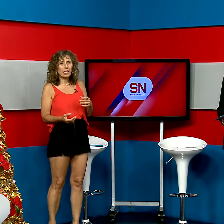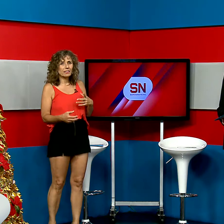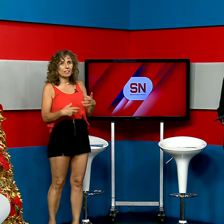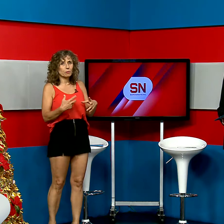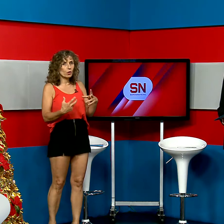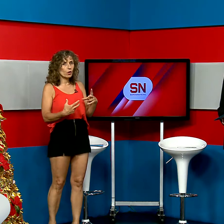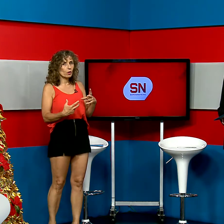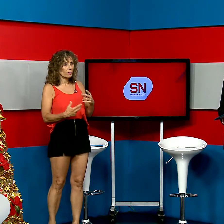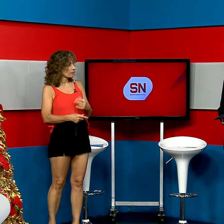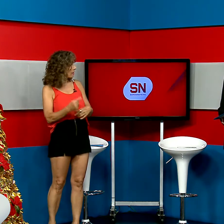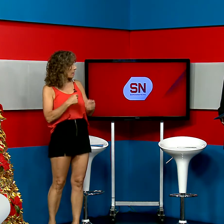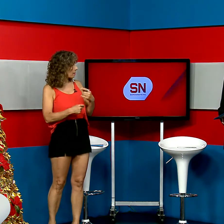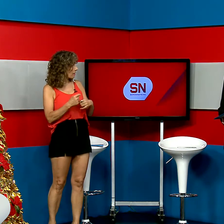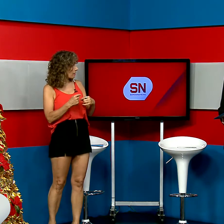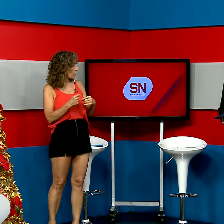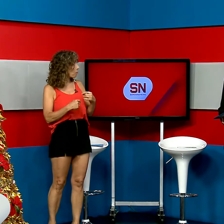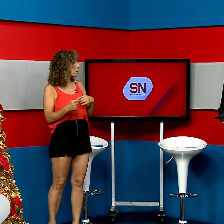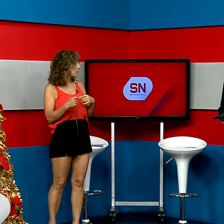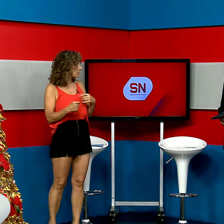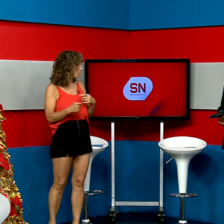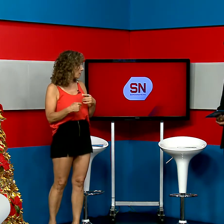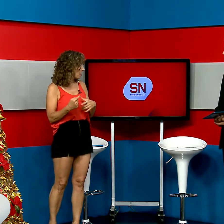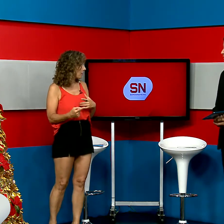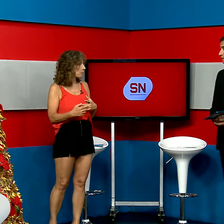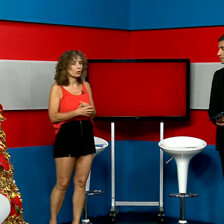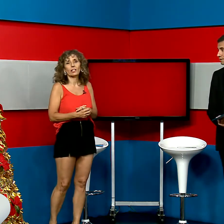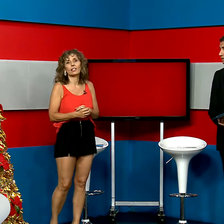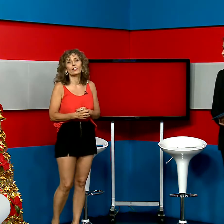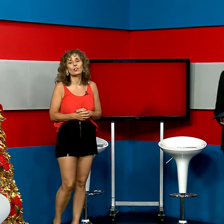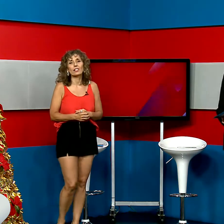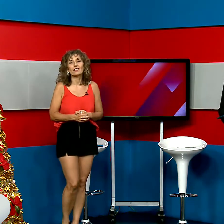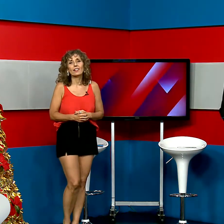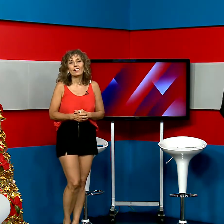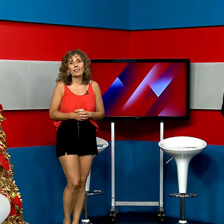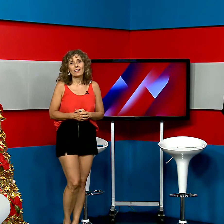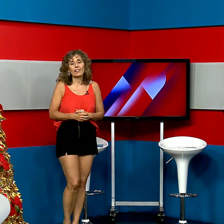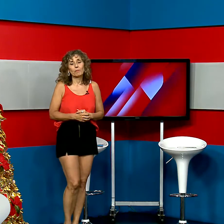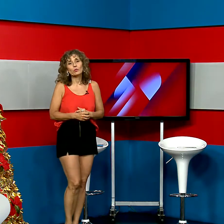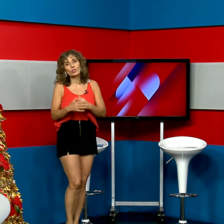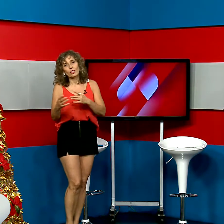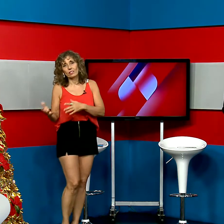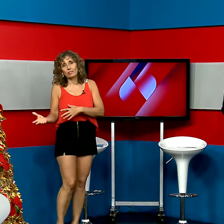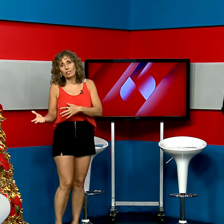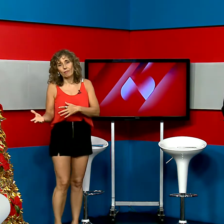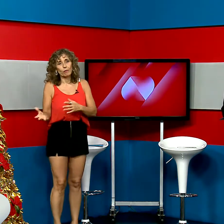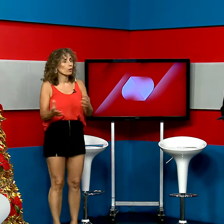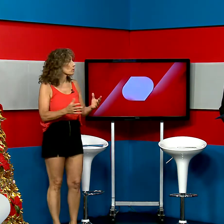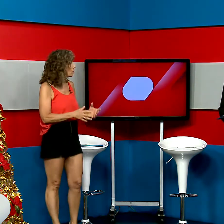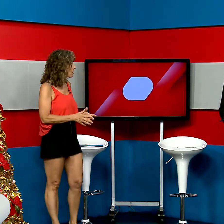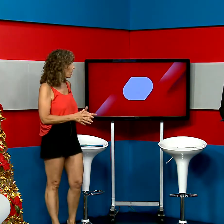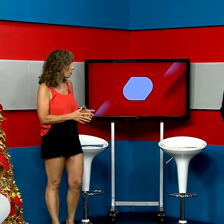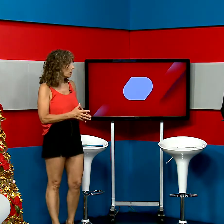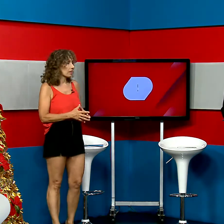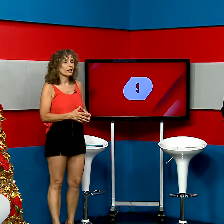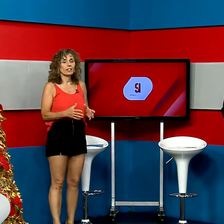de mails que envió en las horas previas a las sesiones también algunos legisladores. Posiciones a favor,